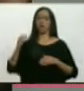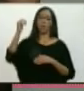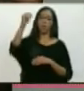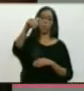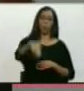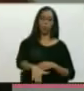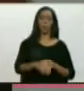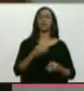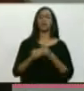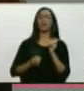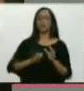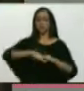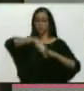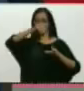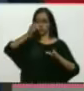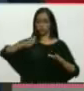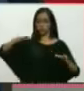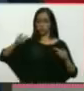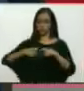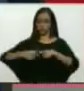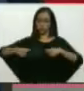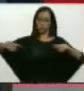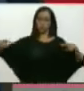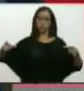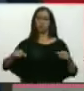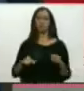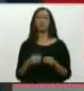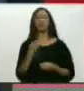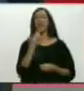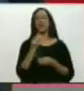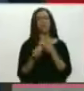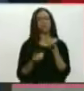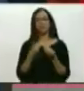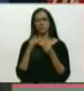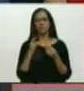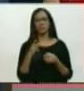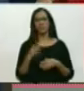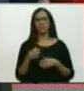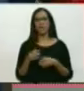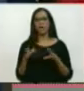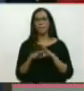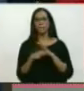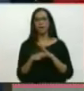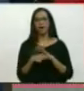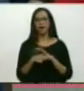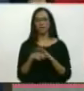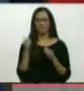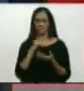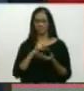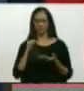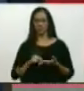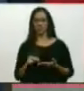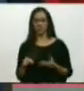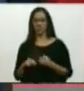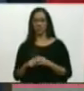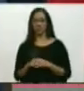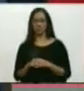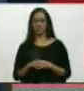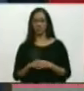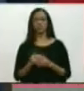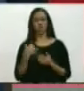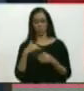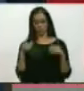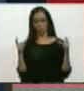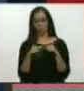eso generó una onda expansiva. Mira, Pedro, de crítica. Y algo muy, muy doloroso que los que estuvimos el martes por ahí por los lados de la Asamblea Nacional, que hubo sesión de la